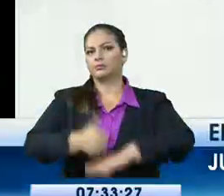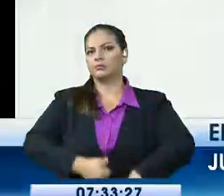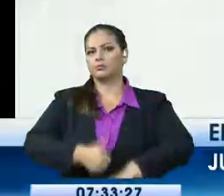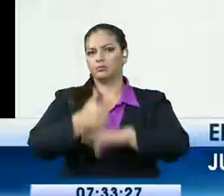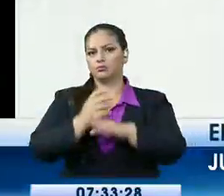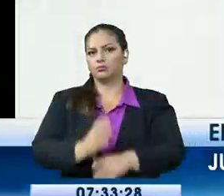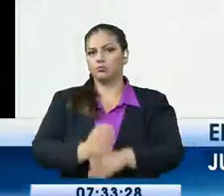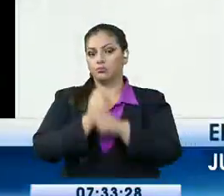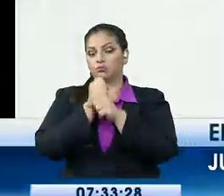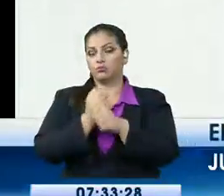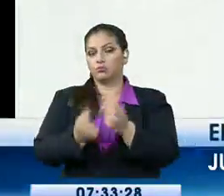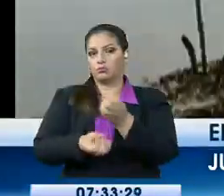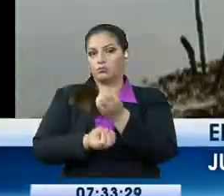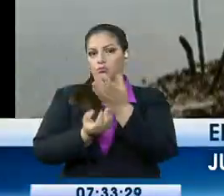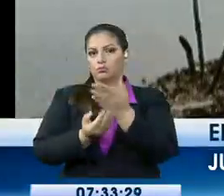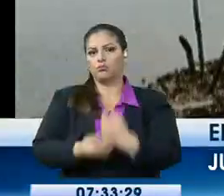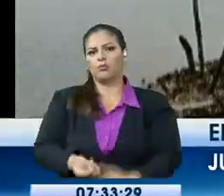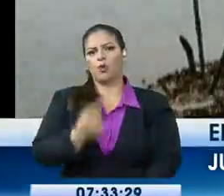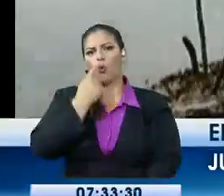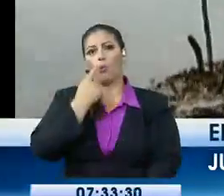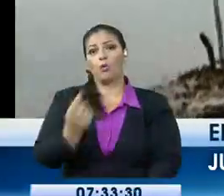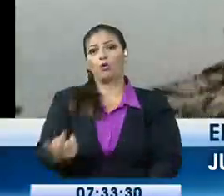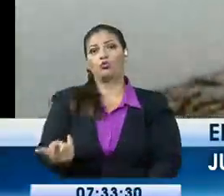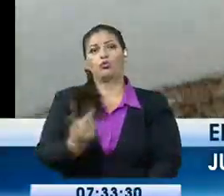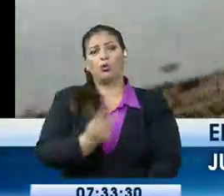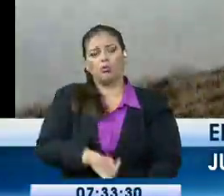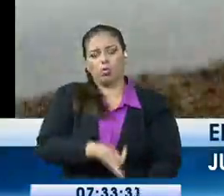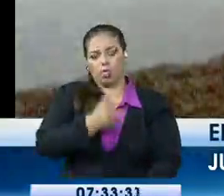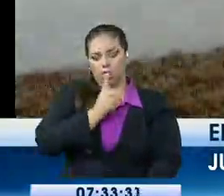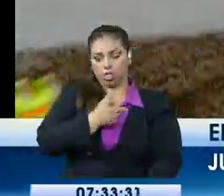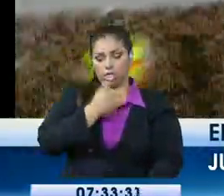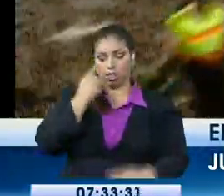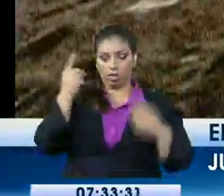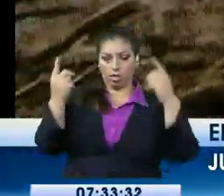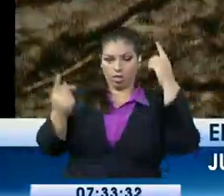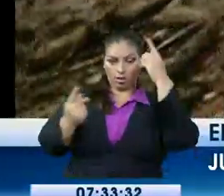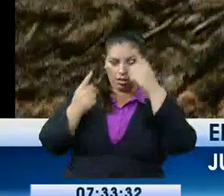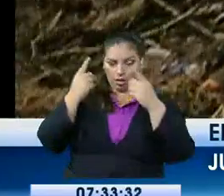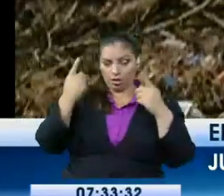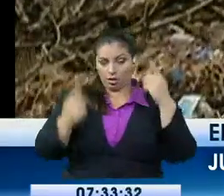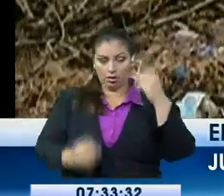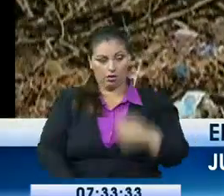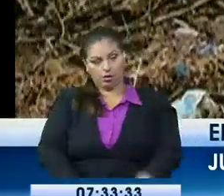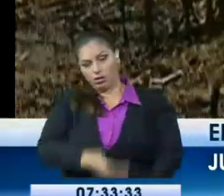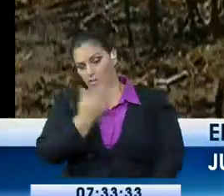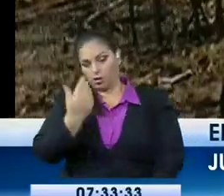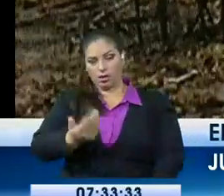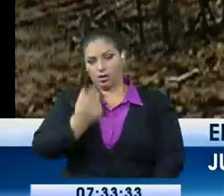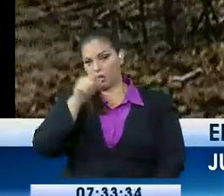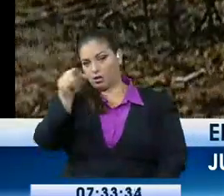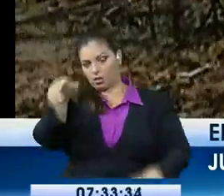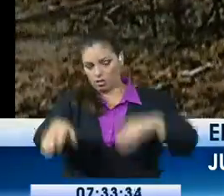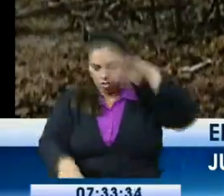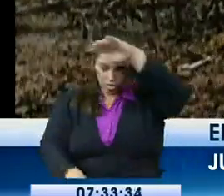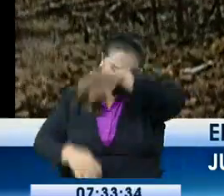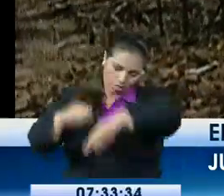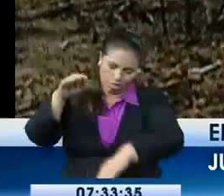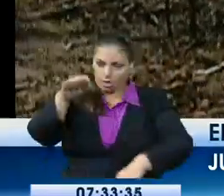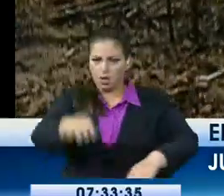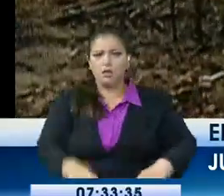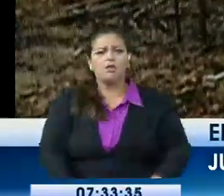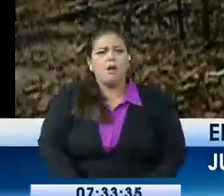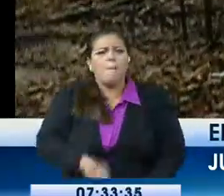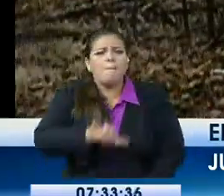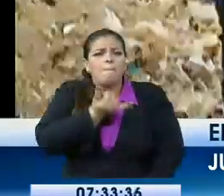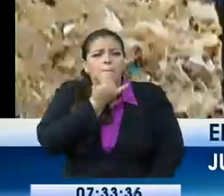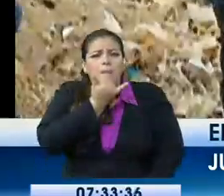es que en estado etílico trataron de nadar por el estero hasta la orilla frontal. Pero la poca coordinación por parte de uno de ellos